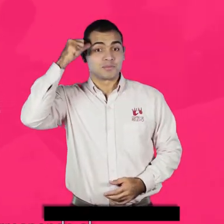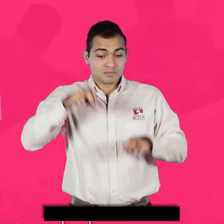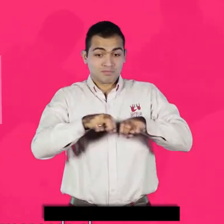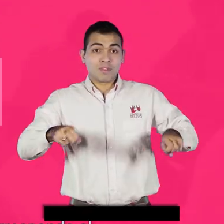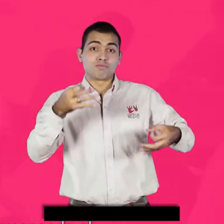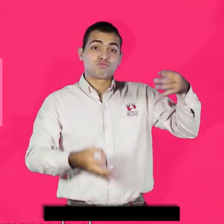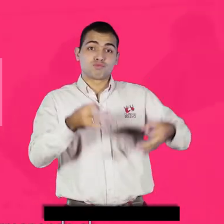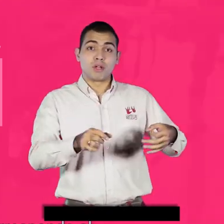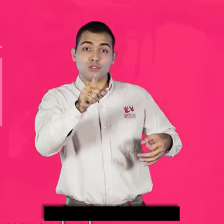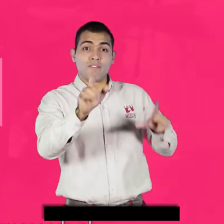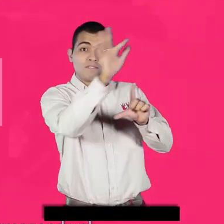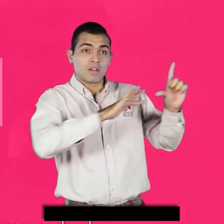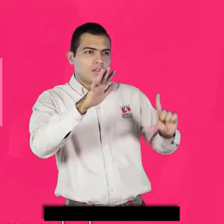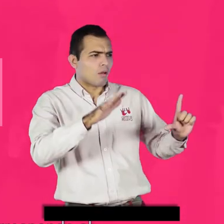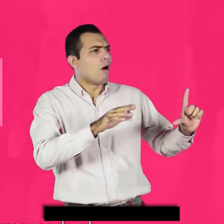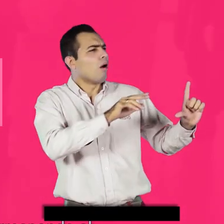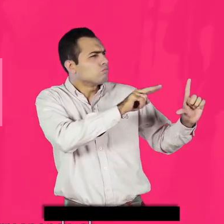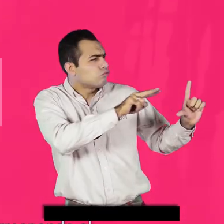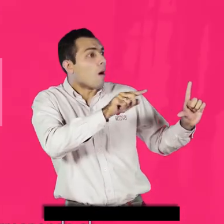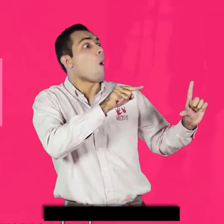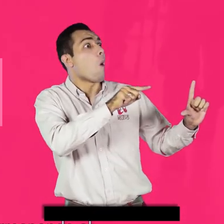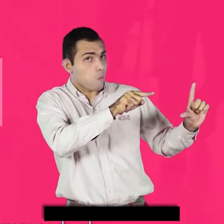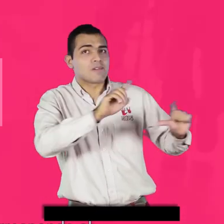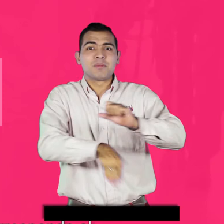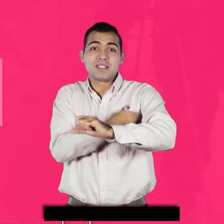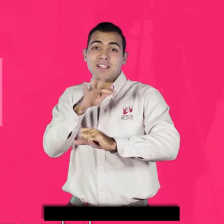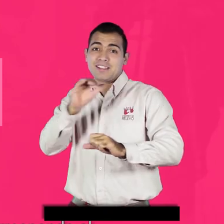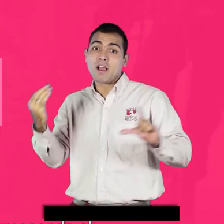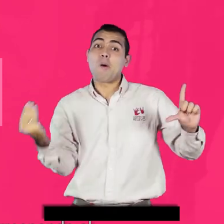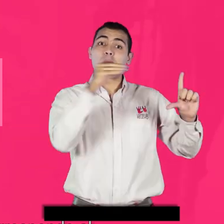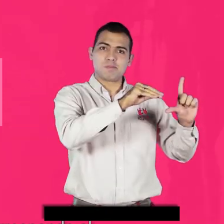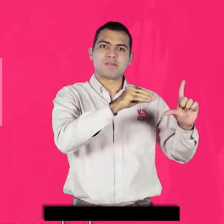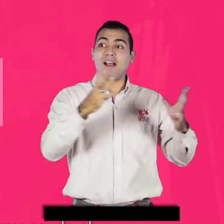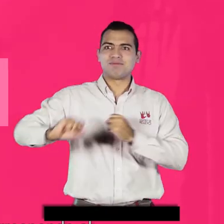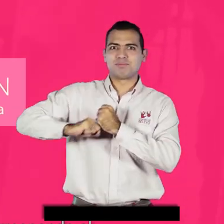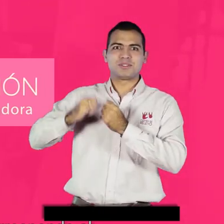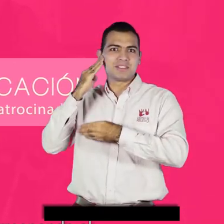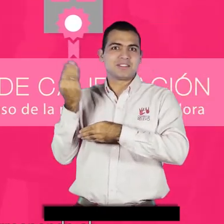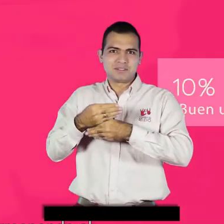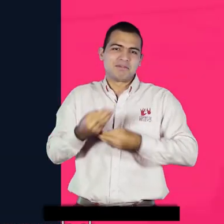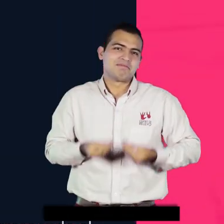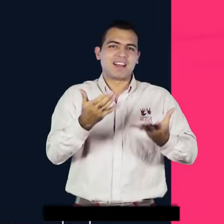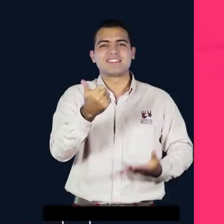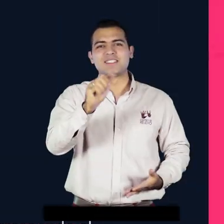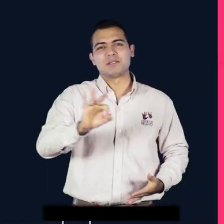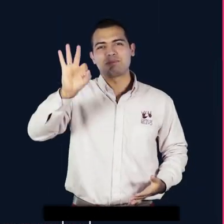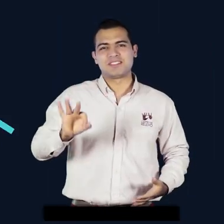Recuerda que el 10% de tu calificación corresponde al buen uso de la marca patrocinadora de la categoría.